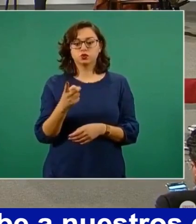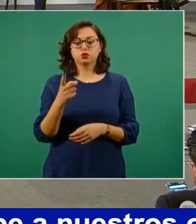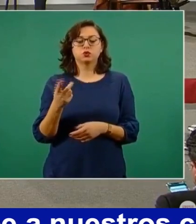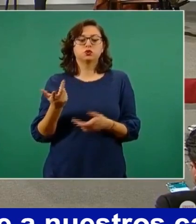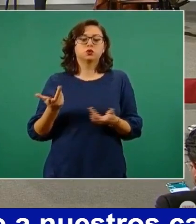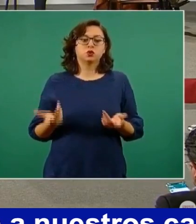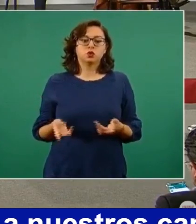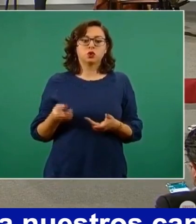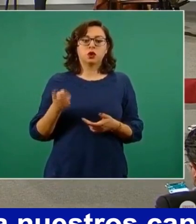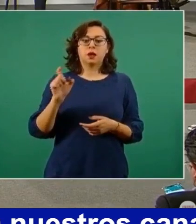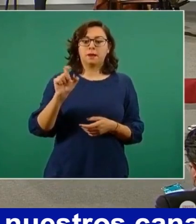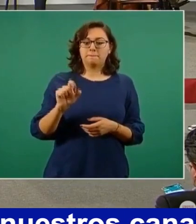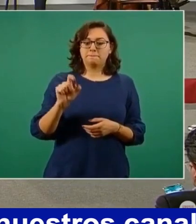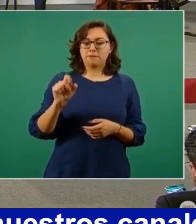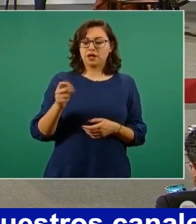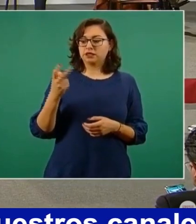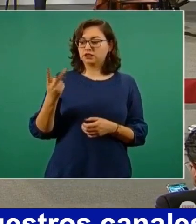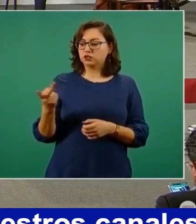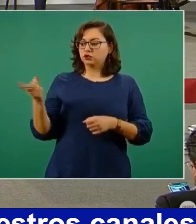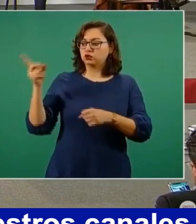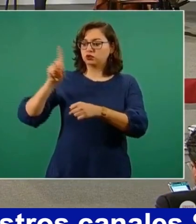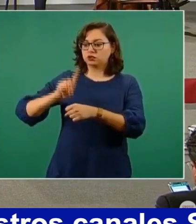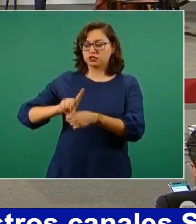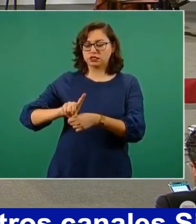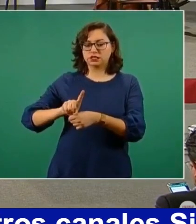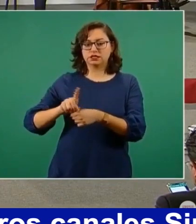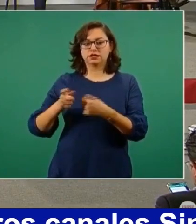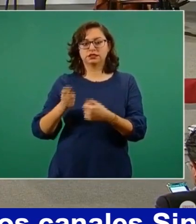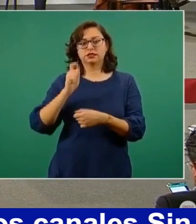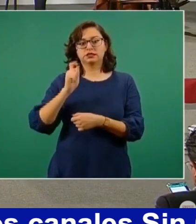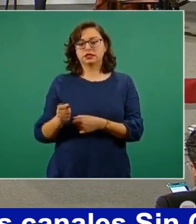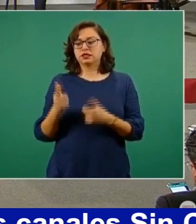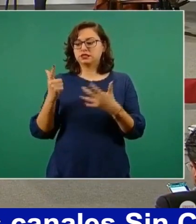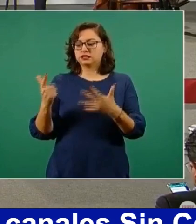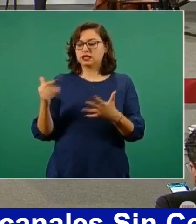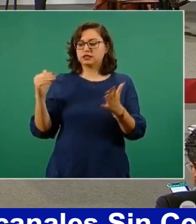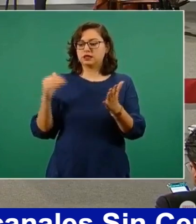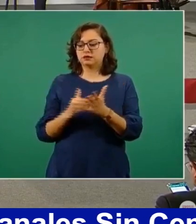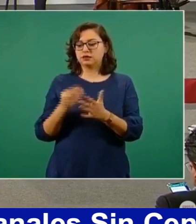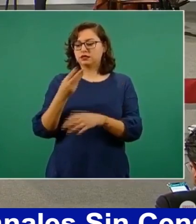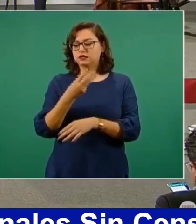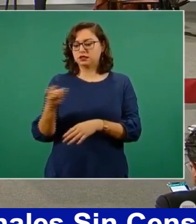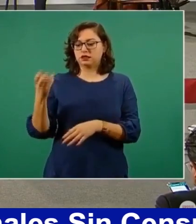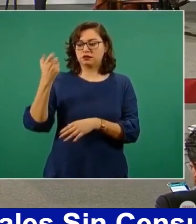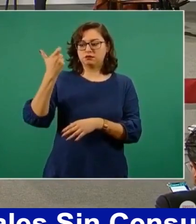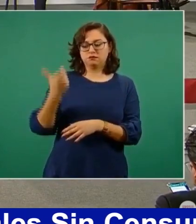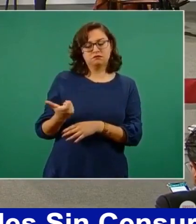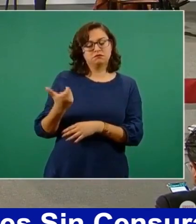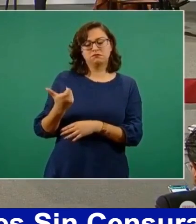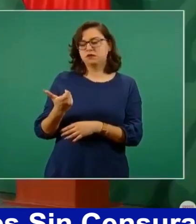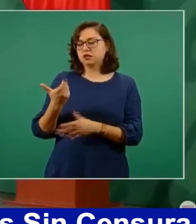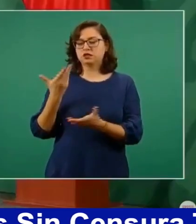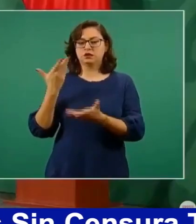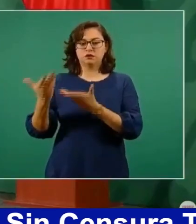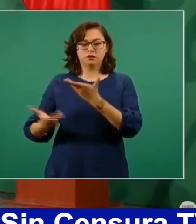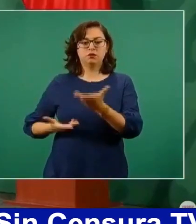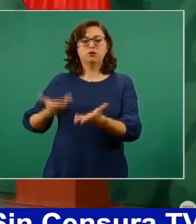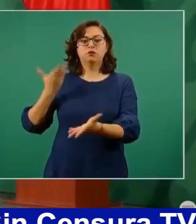días. Y aquellos trabajadores que no recibían nada o que recibían muy poco, aquí podemos ver